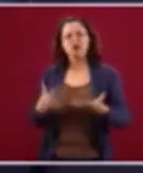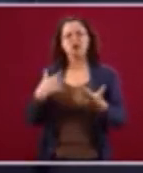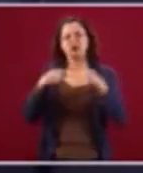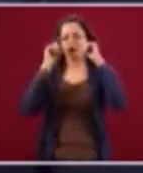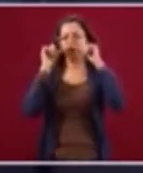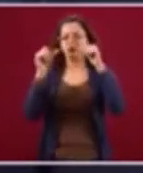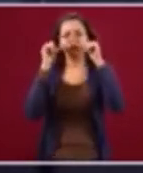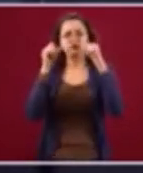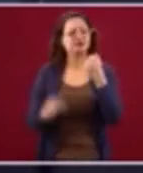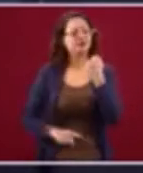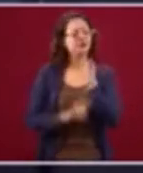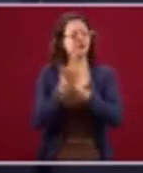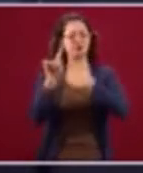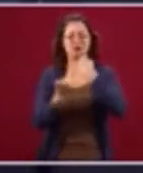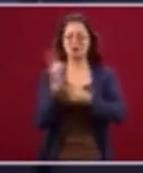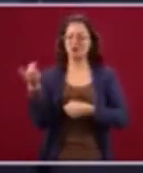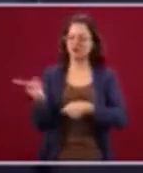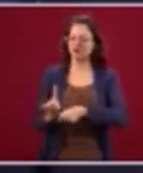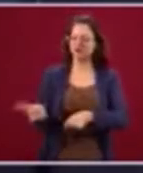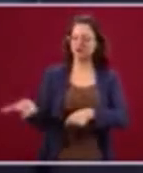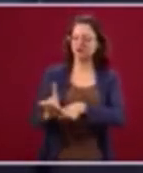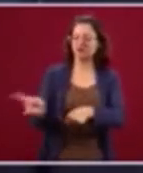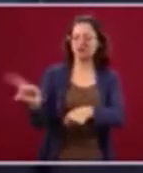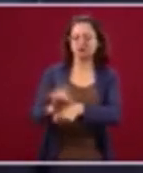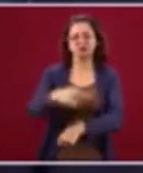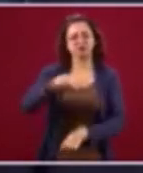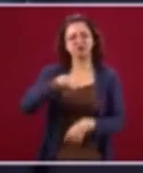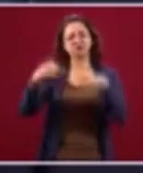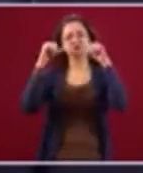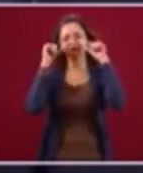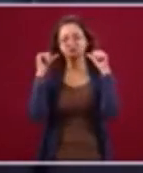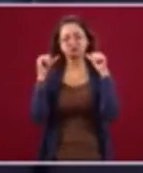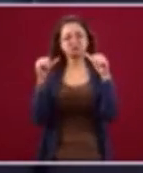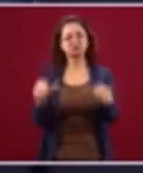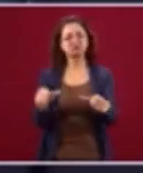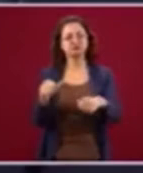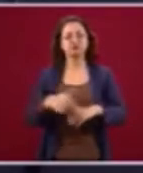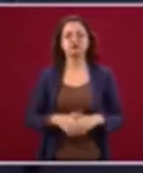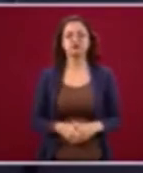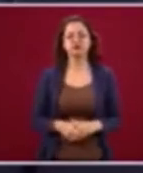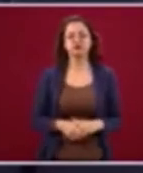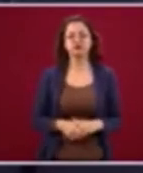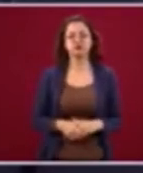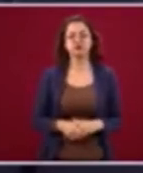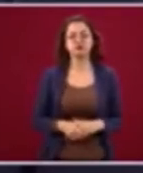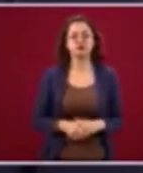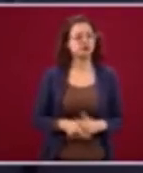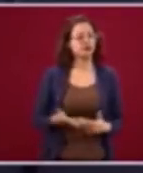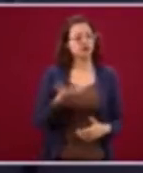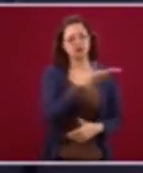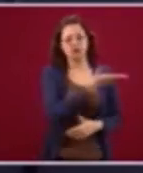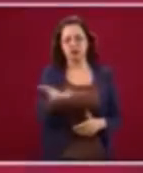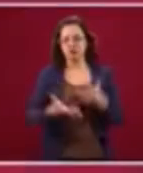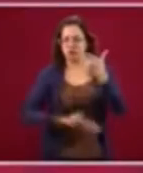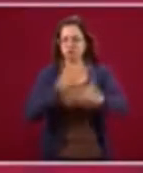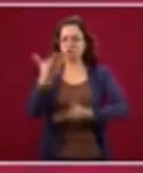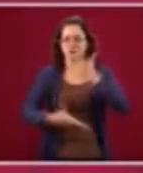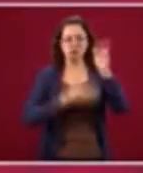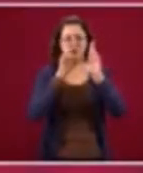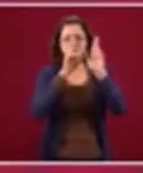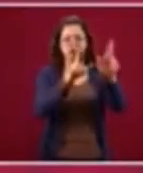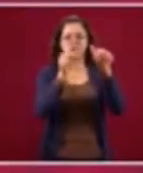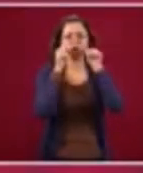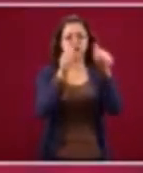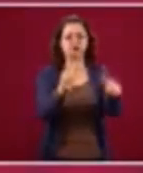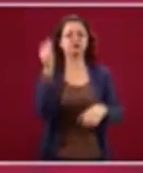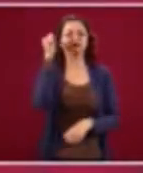este problema que tanto preocupa a la gente, todos los días. Y ellos van a ser respetados y escuchados siempre, nada